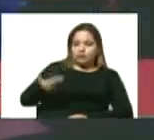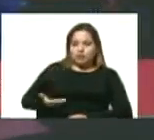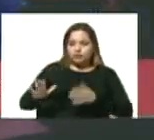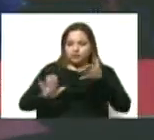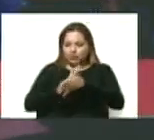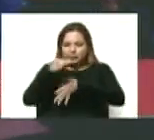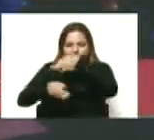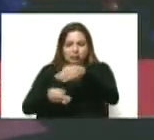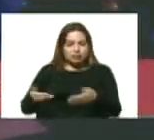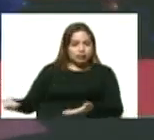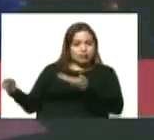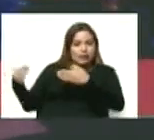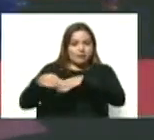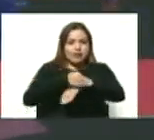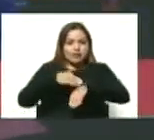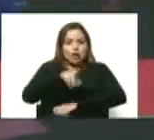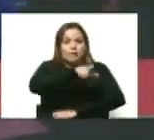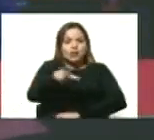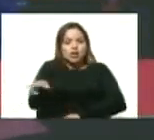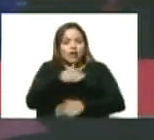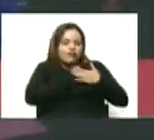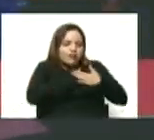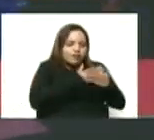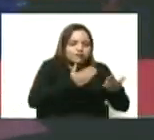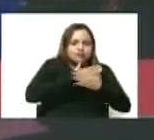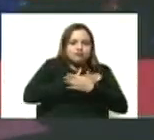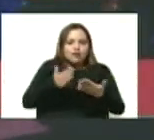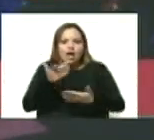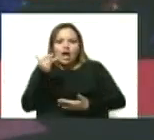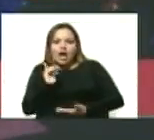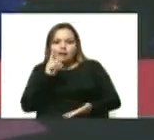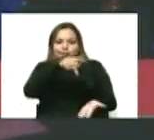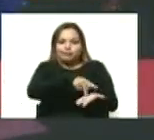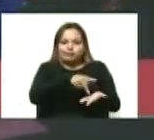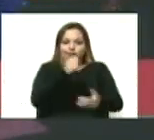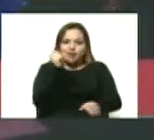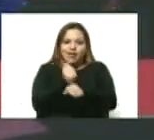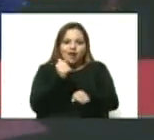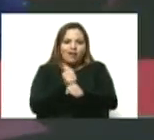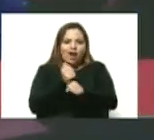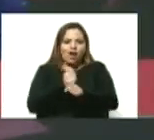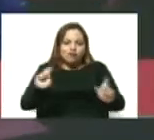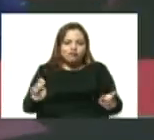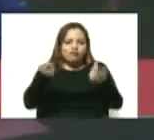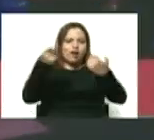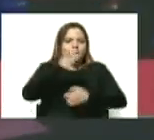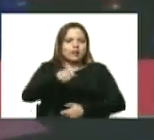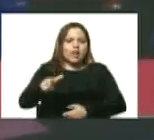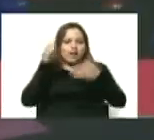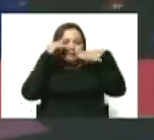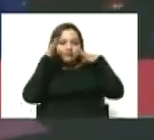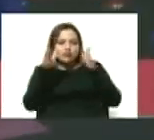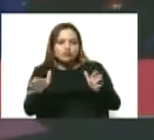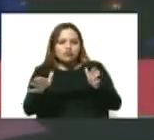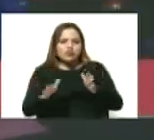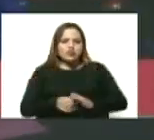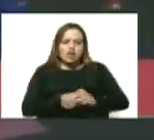los voluntarios, ese voluntariado que se ha sumado a las labores de rescate para justamente la atención a la